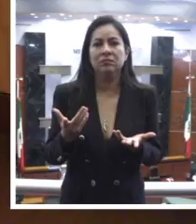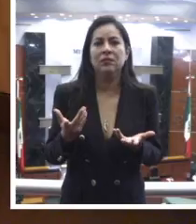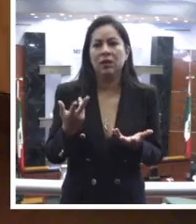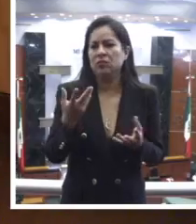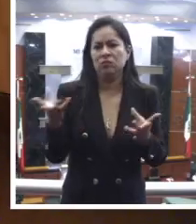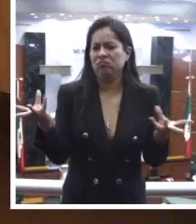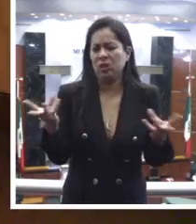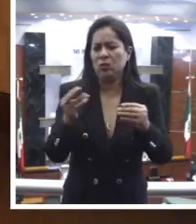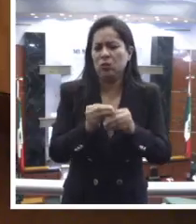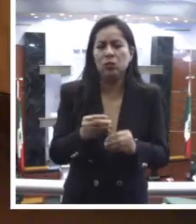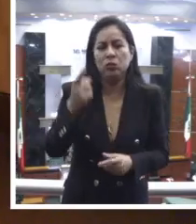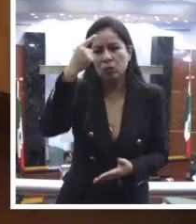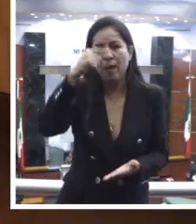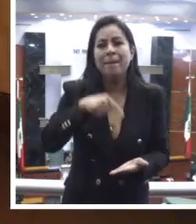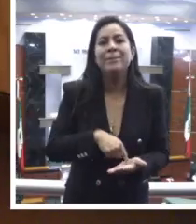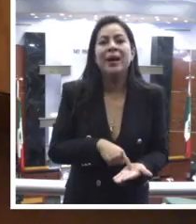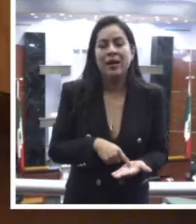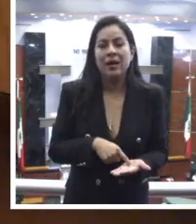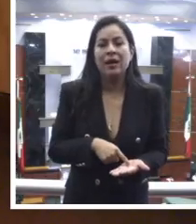redondos para